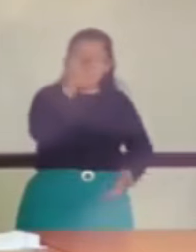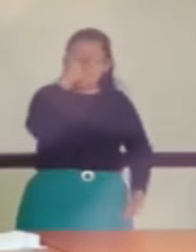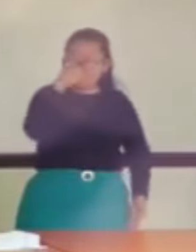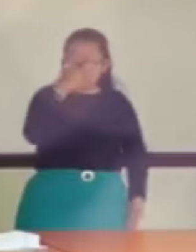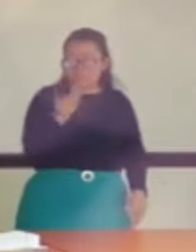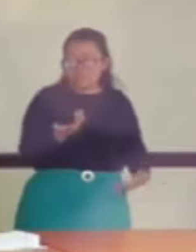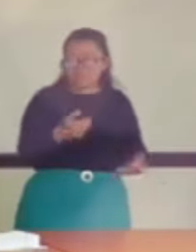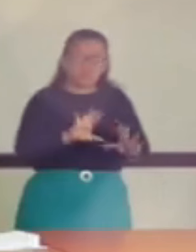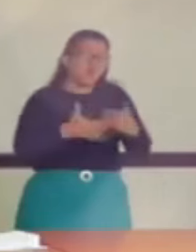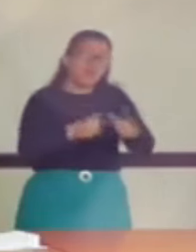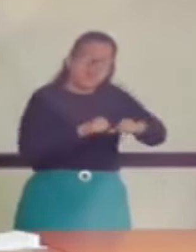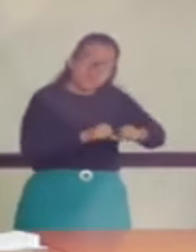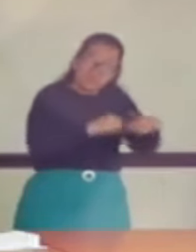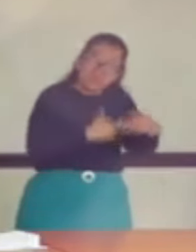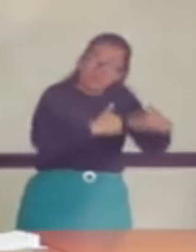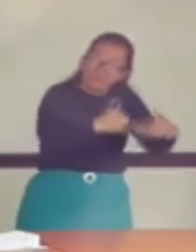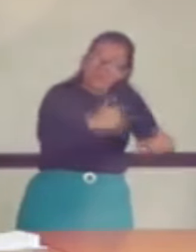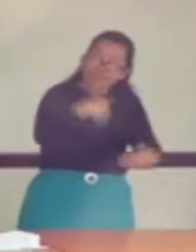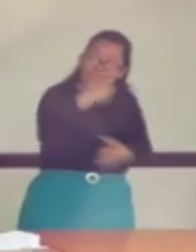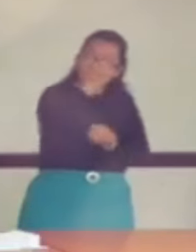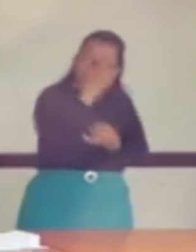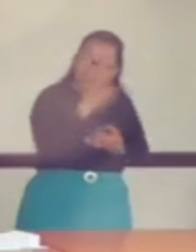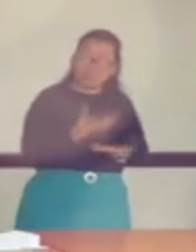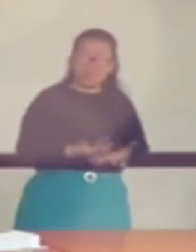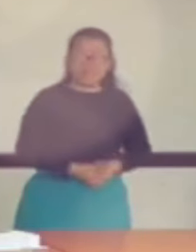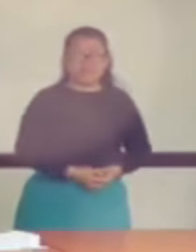que le ha dado seguimiento a este caso.